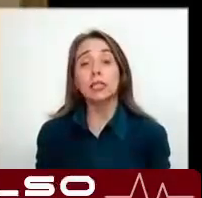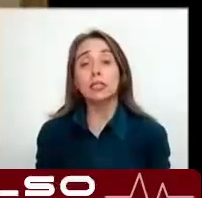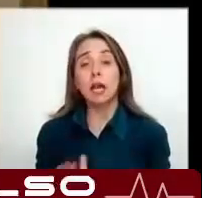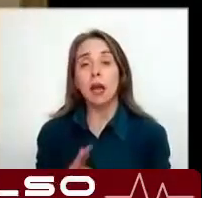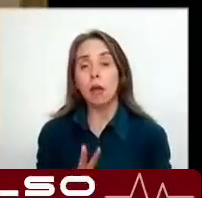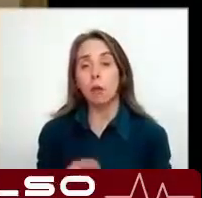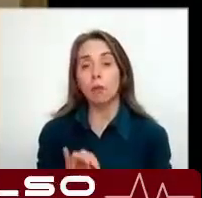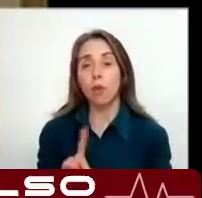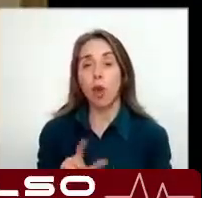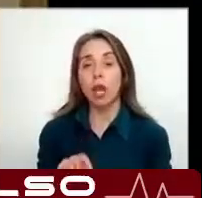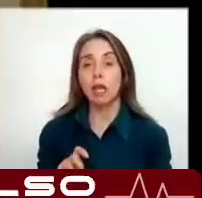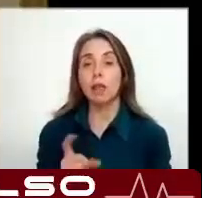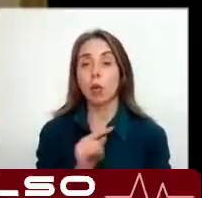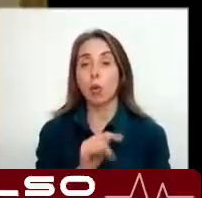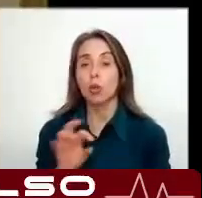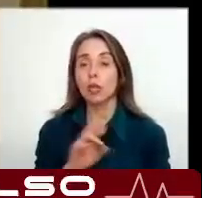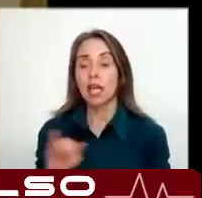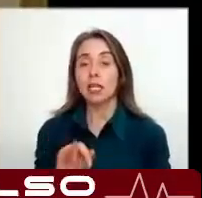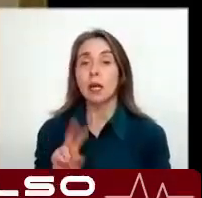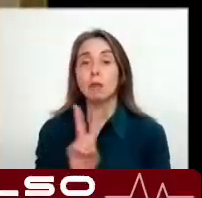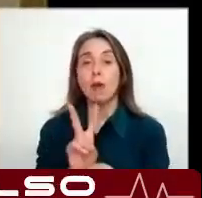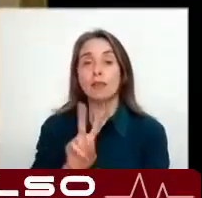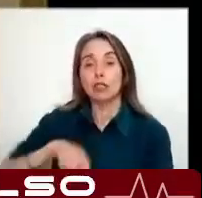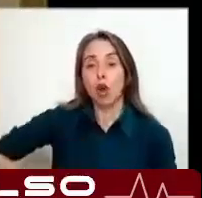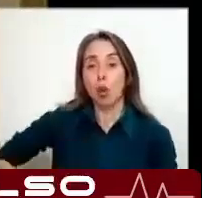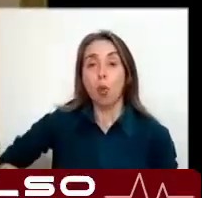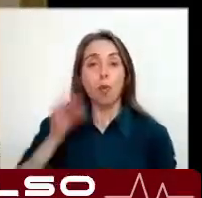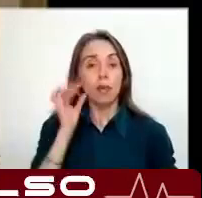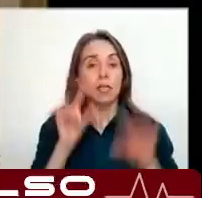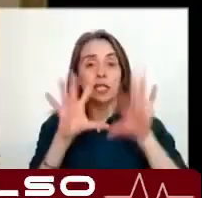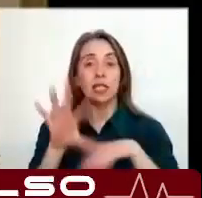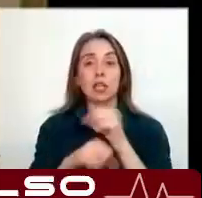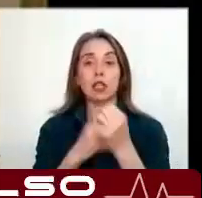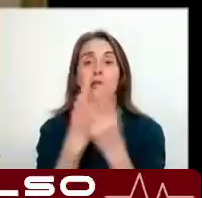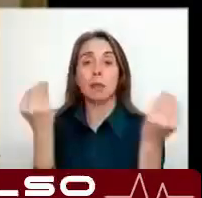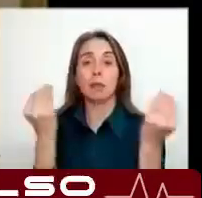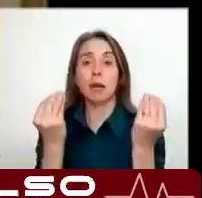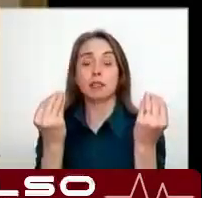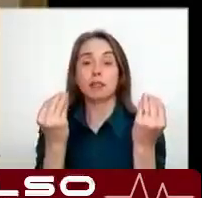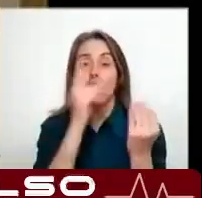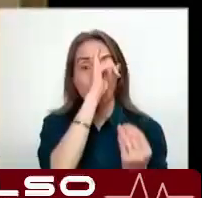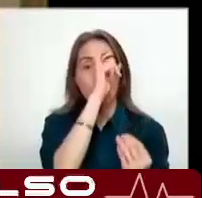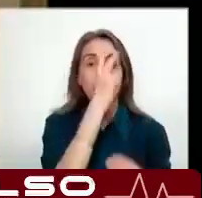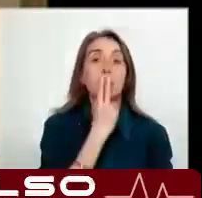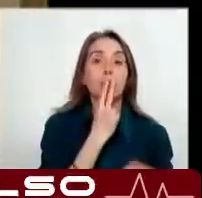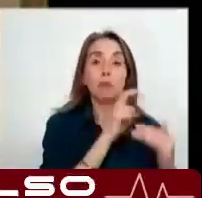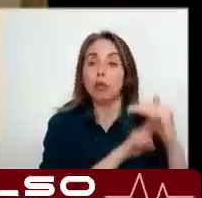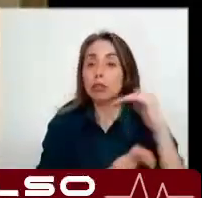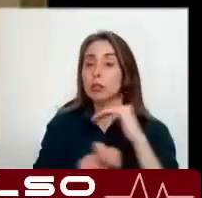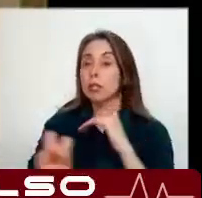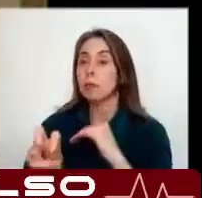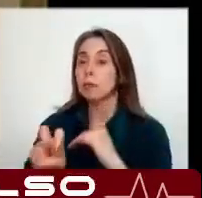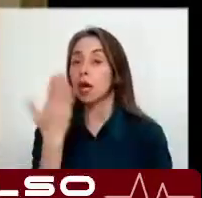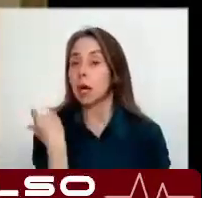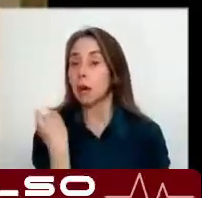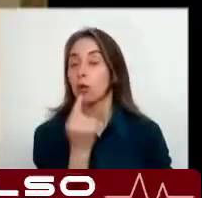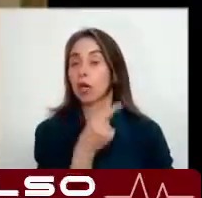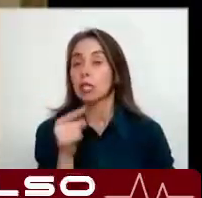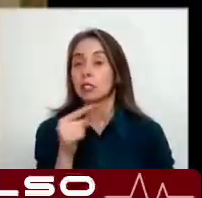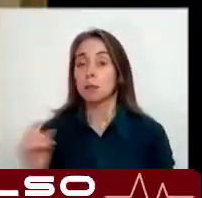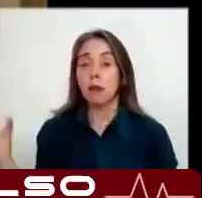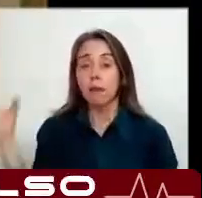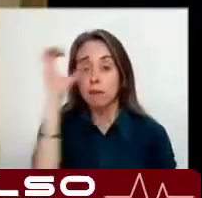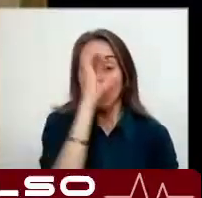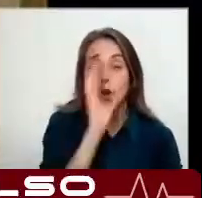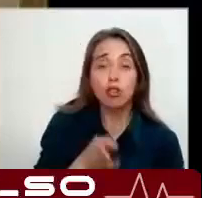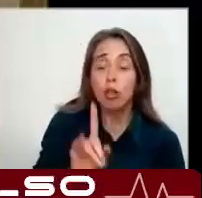una profesora jubilada 75 años que desapareció después salir del hospital en Puerto montt hace poquita semanas y que aún no la encuentran